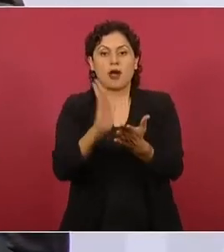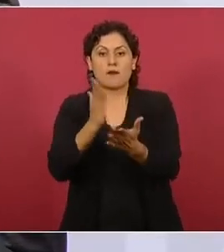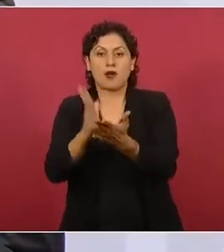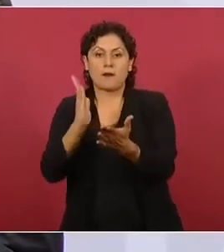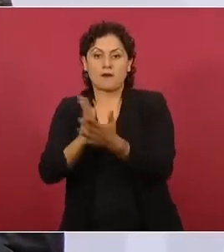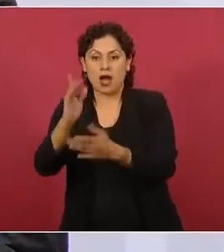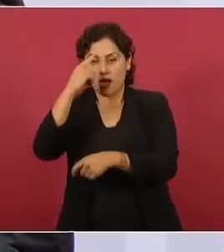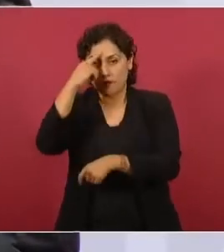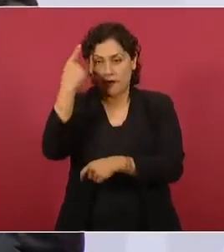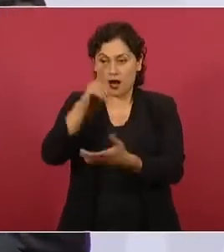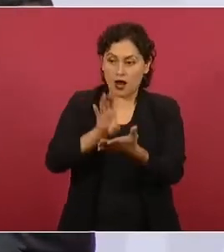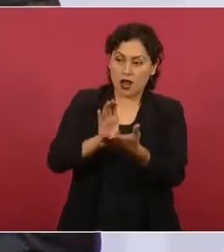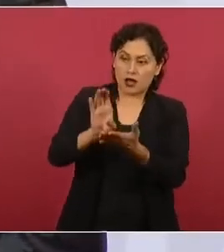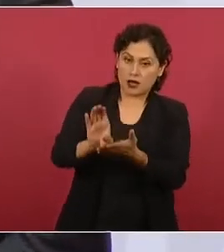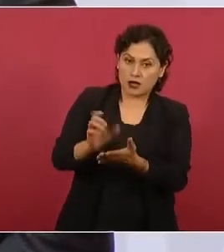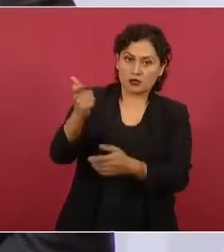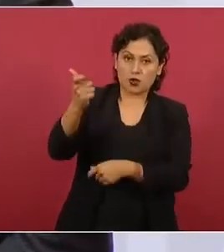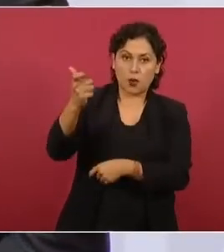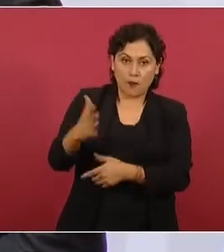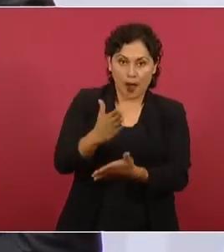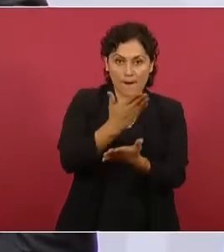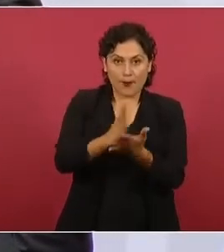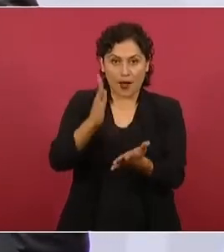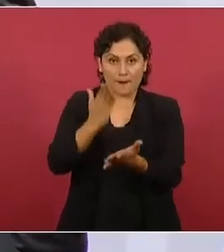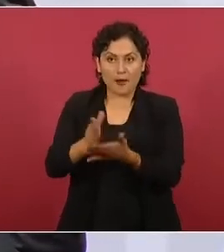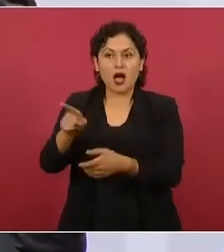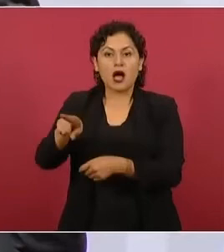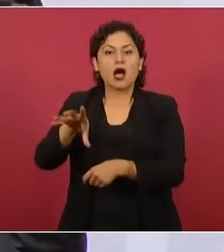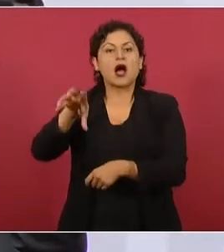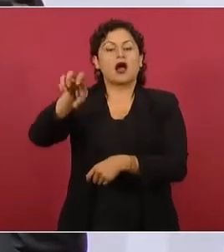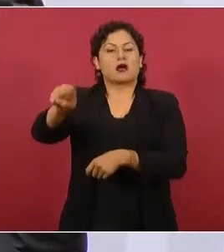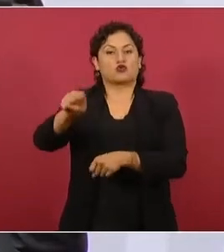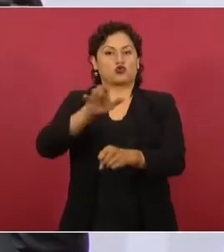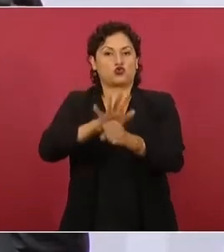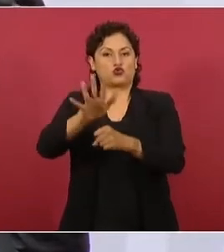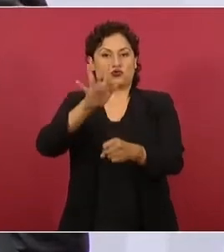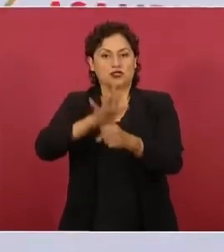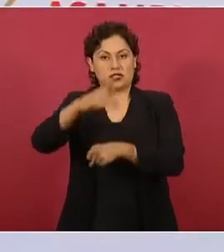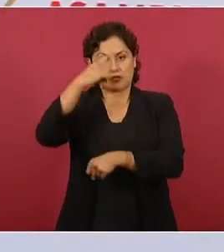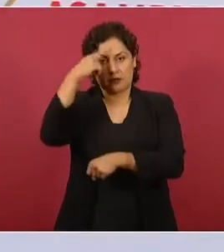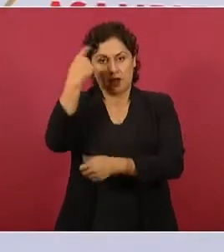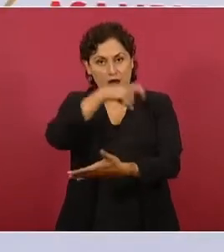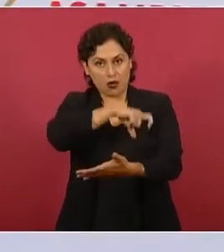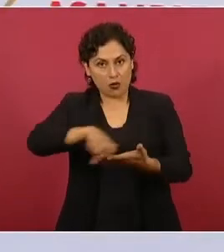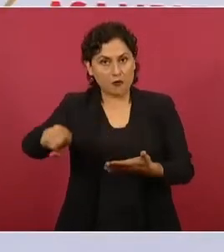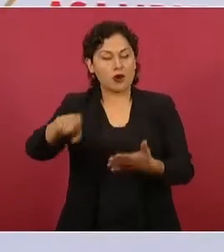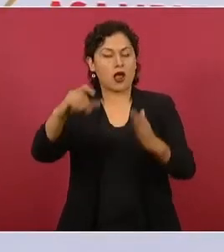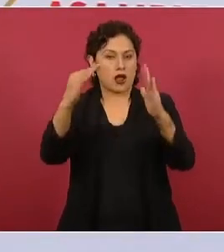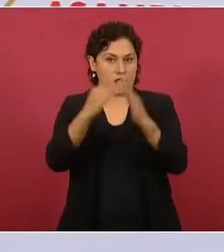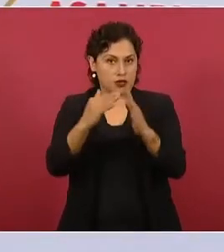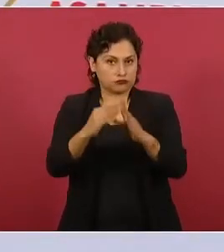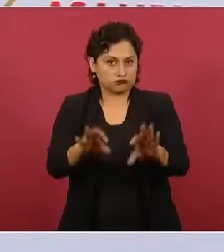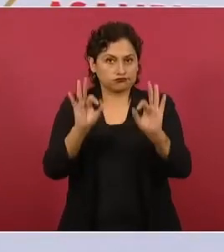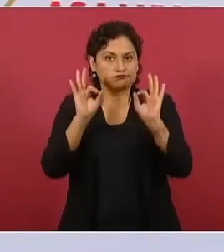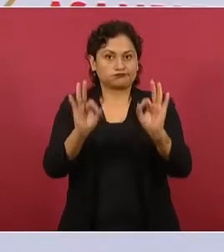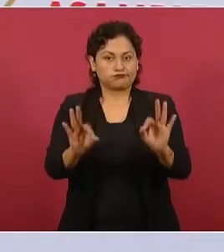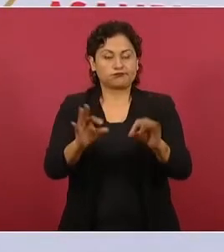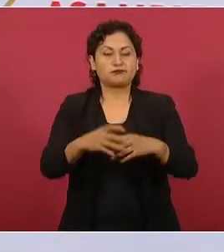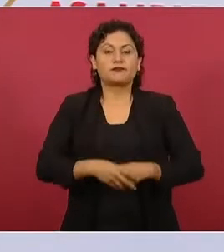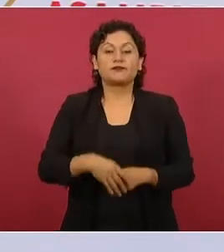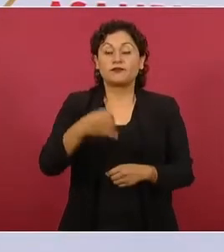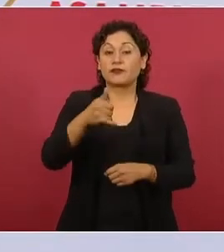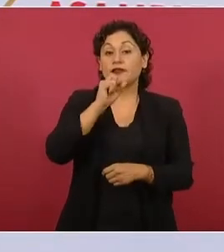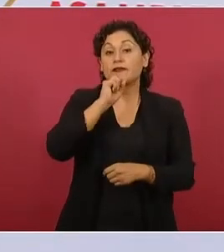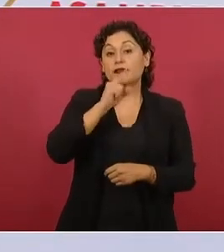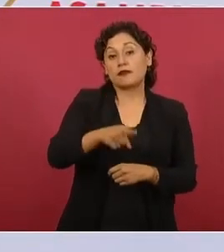crédito barato y suficiente para que adquieran en propiedad tales habitaciones y, en su caso, por decisión expresa de